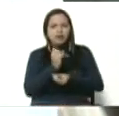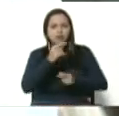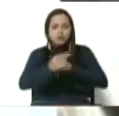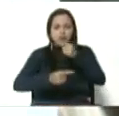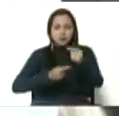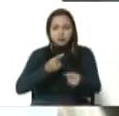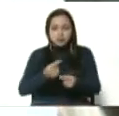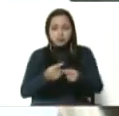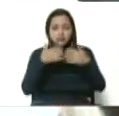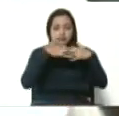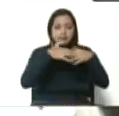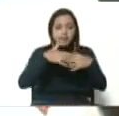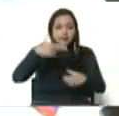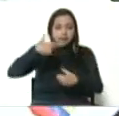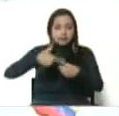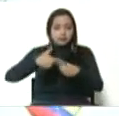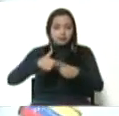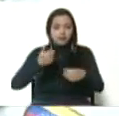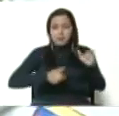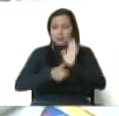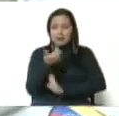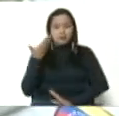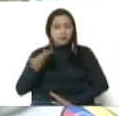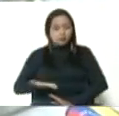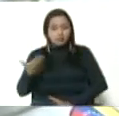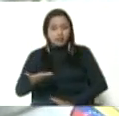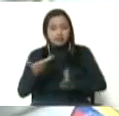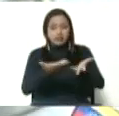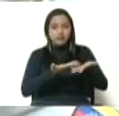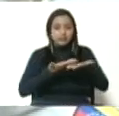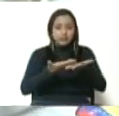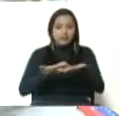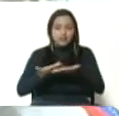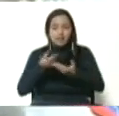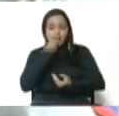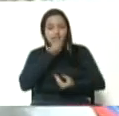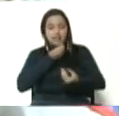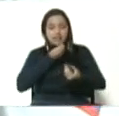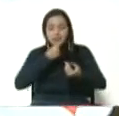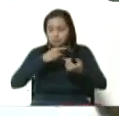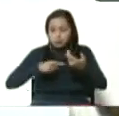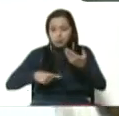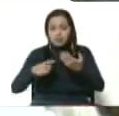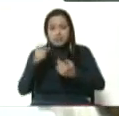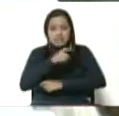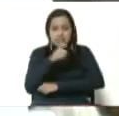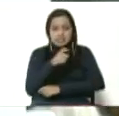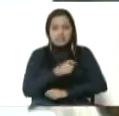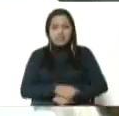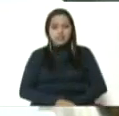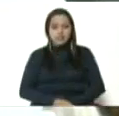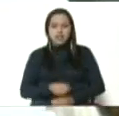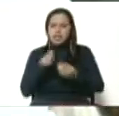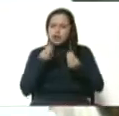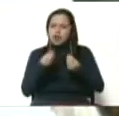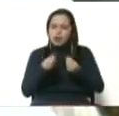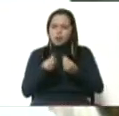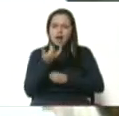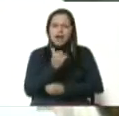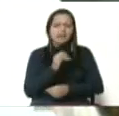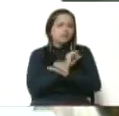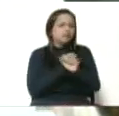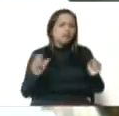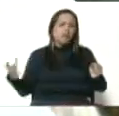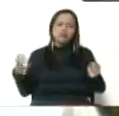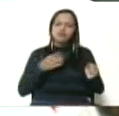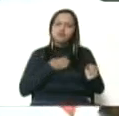nuestra industria petrolera, que es nuestro principal suplidor de materia prima, y hemos visto también cómo se nos ha hecho